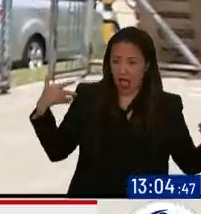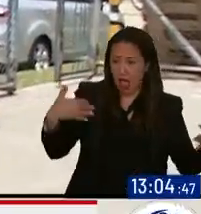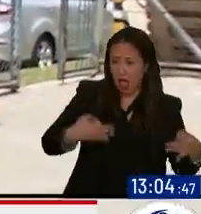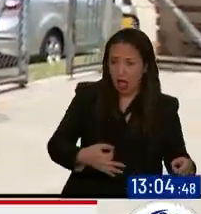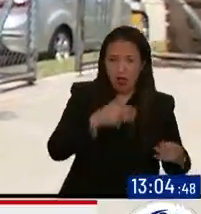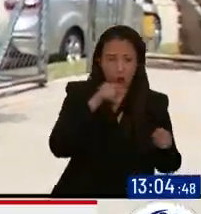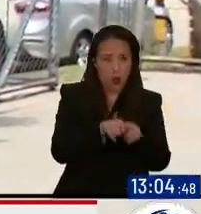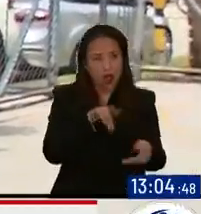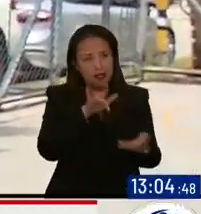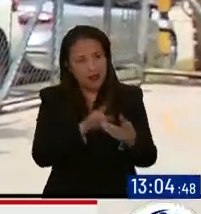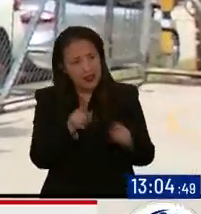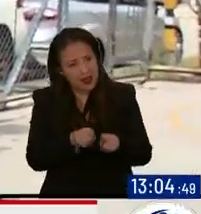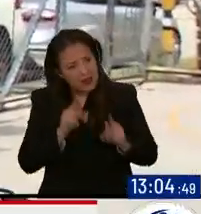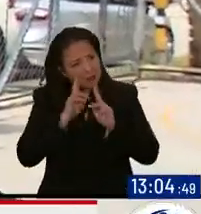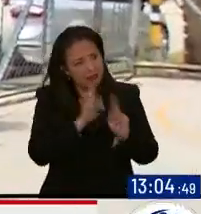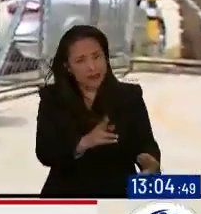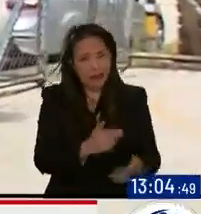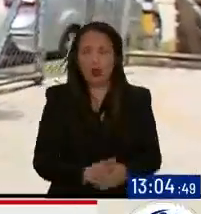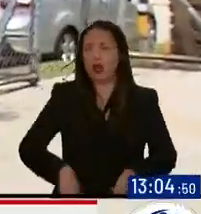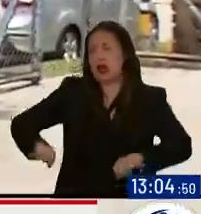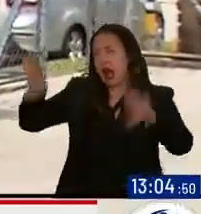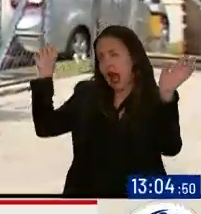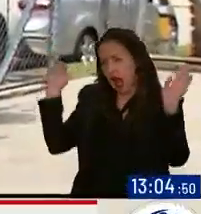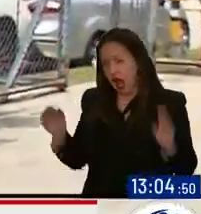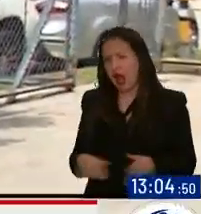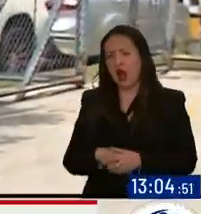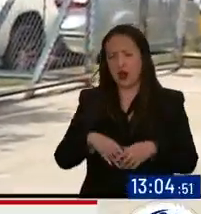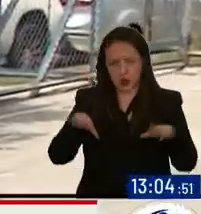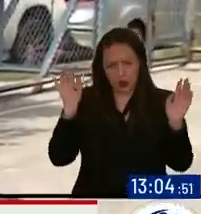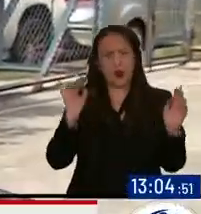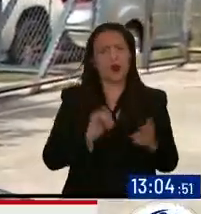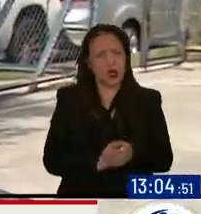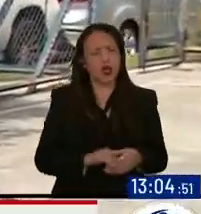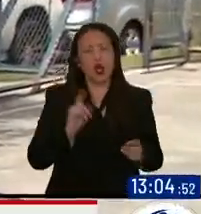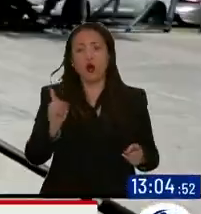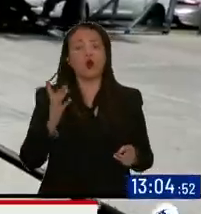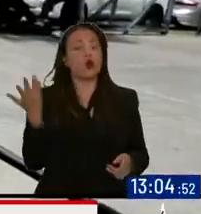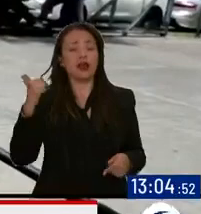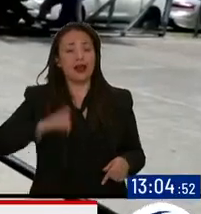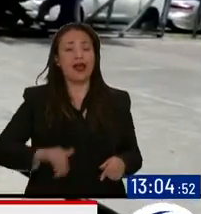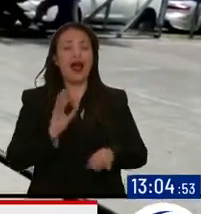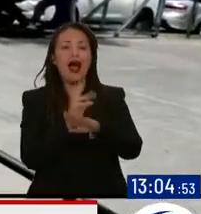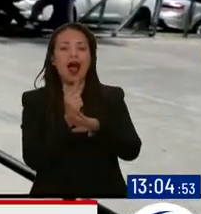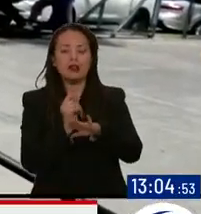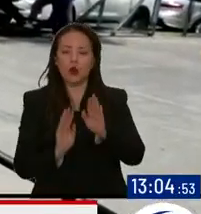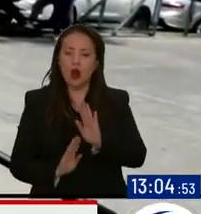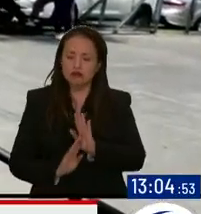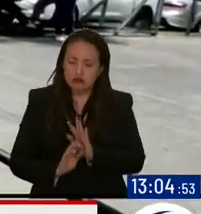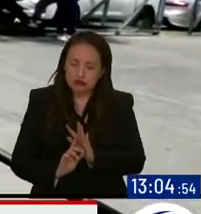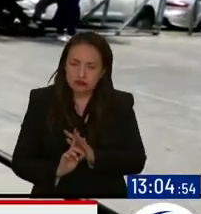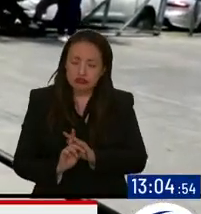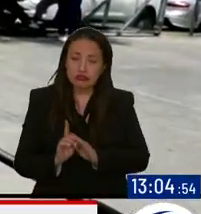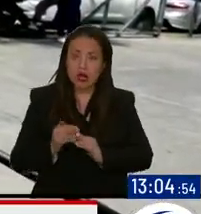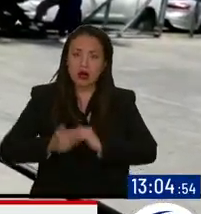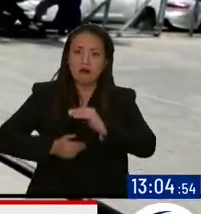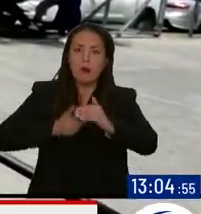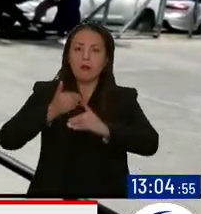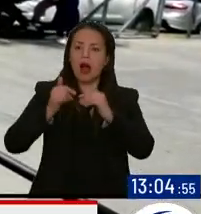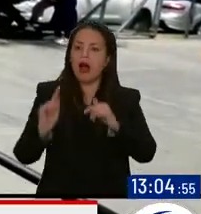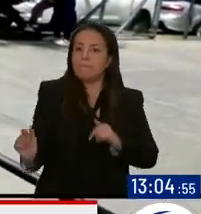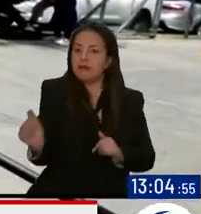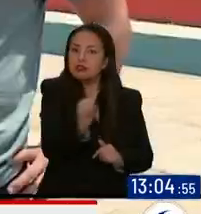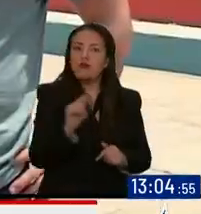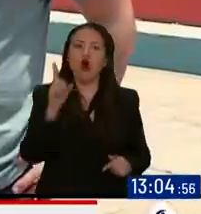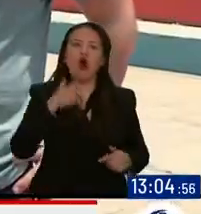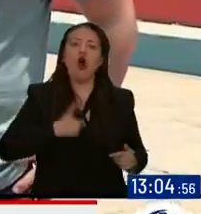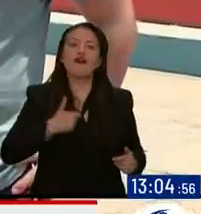con los jóvenes? Claro, claro, porque el arte ha venido surgiendo de la misma necesidad entre los mismos jóvenes, entonces no ha